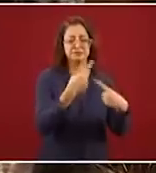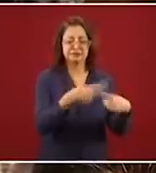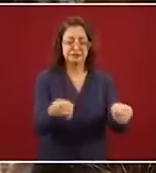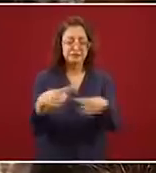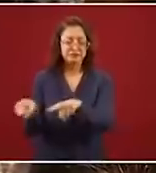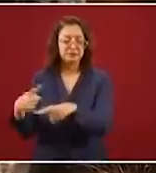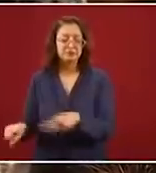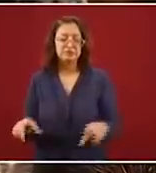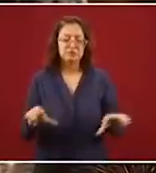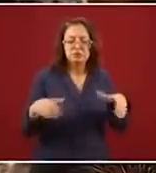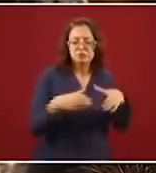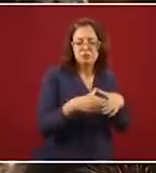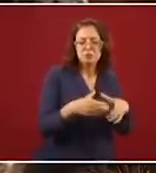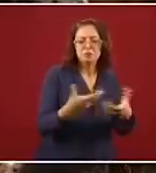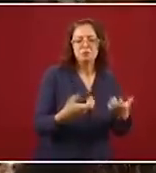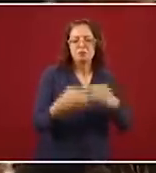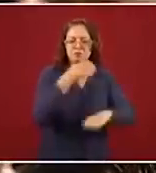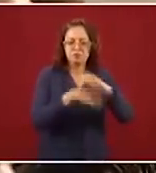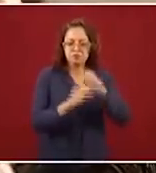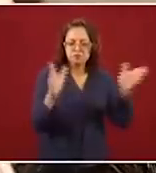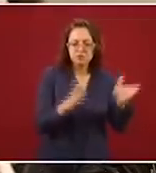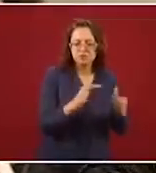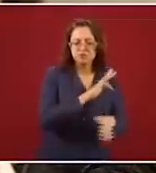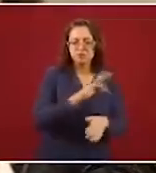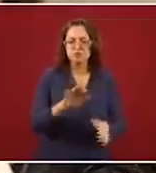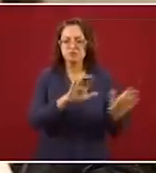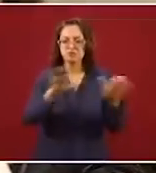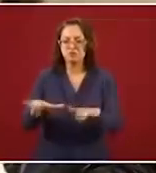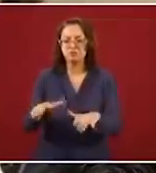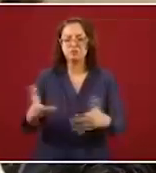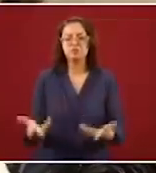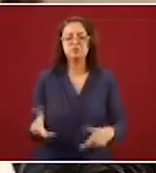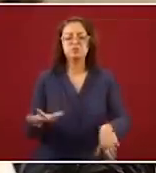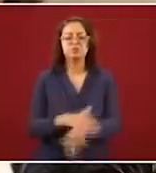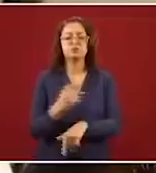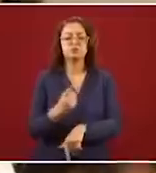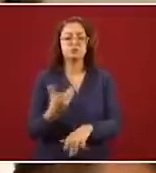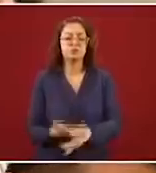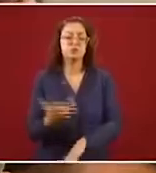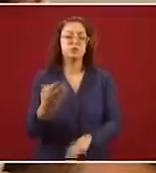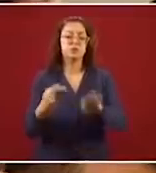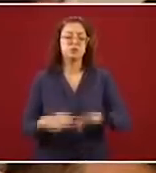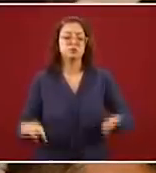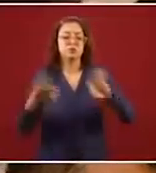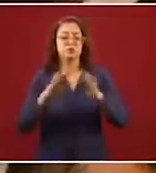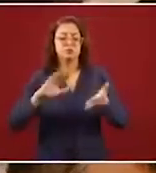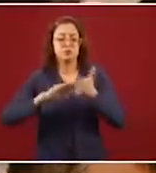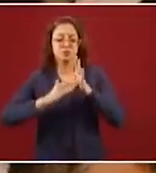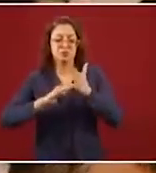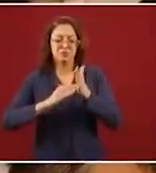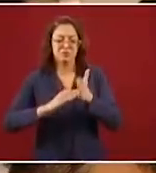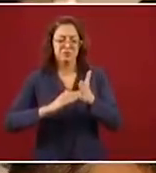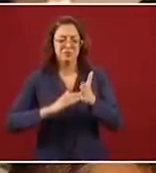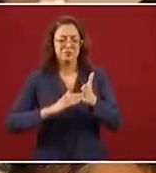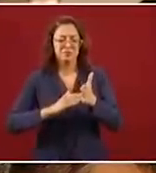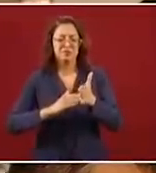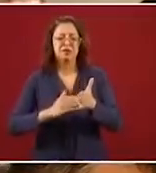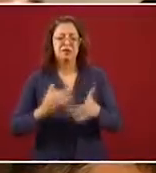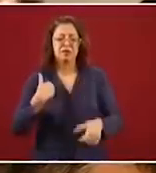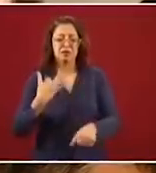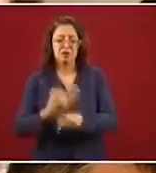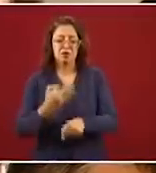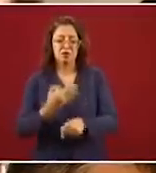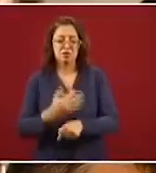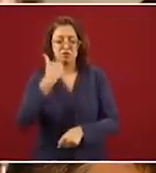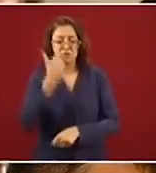se inserten? Es un comentario al margen, tocante esto muy importante. Traté de decirlo varias veces antes, por eso me permití ahorita.